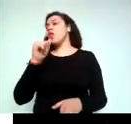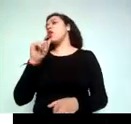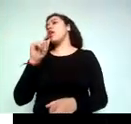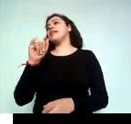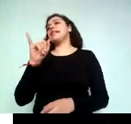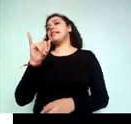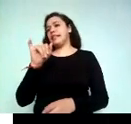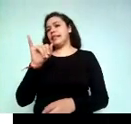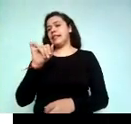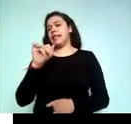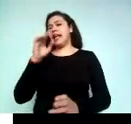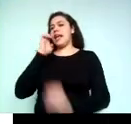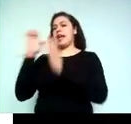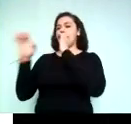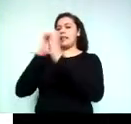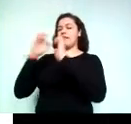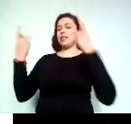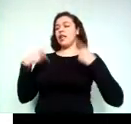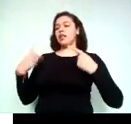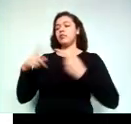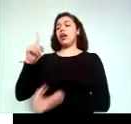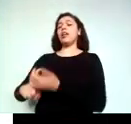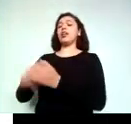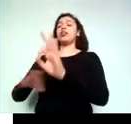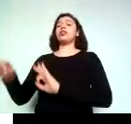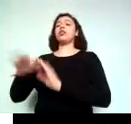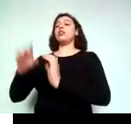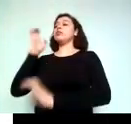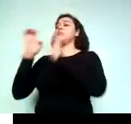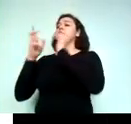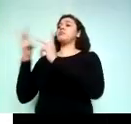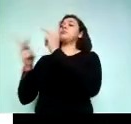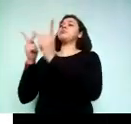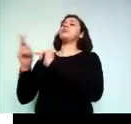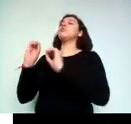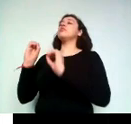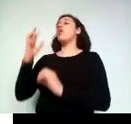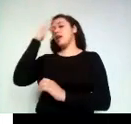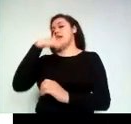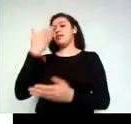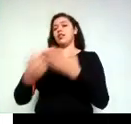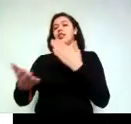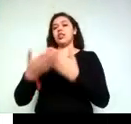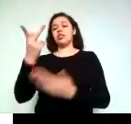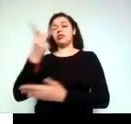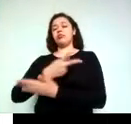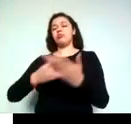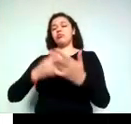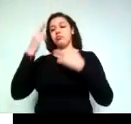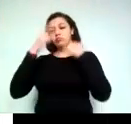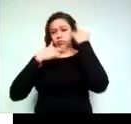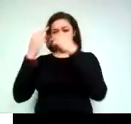hacer entrevistas a los colaboradores o incluso revisar los planes de acción. ¿Por qué es